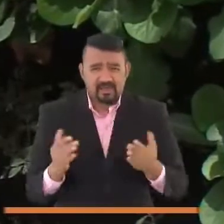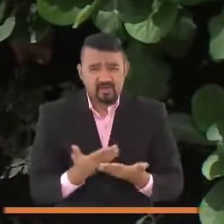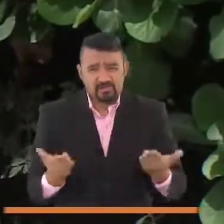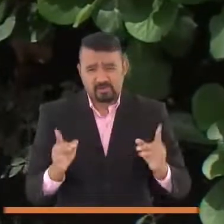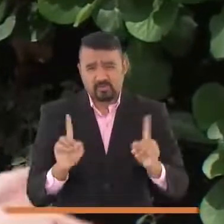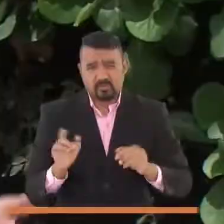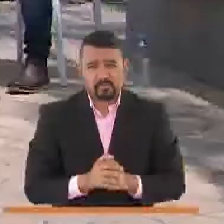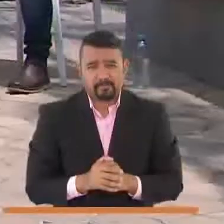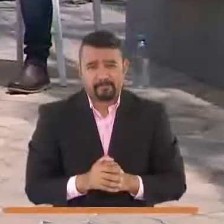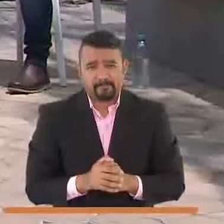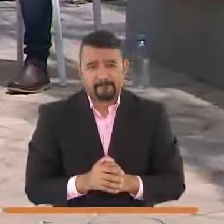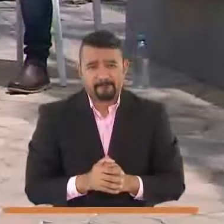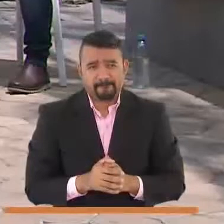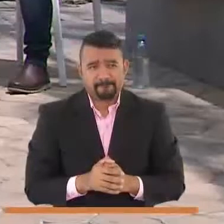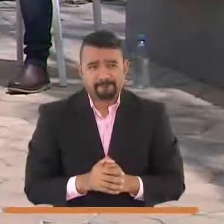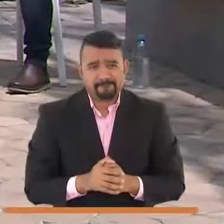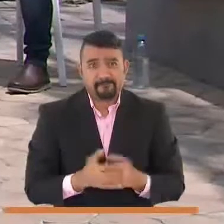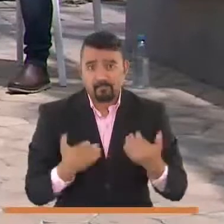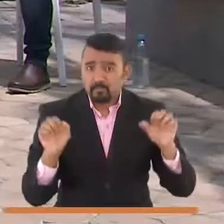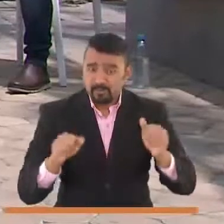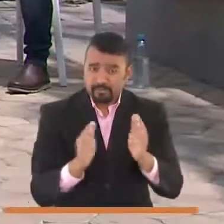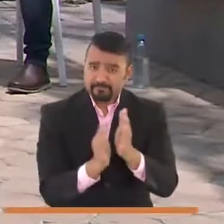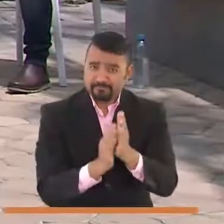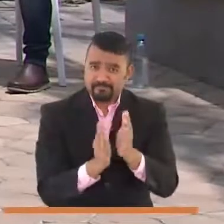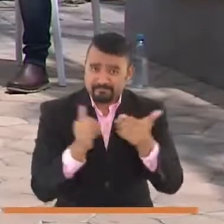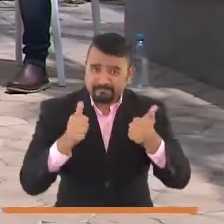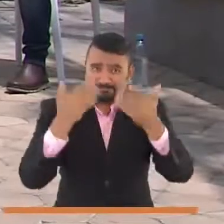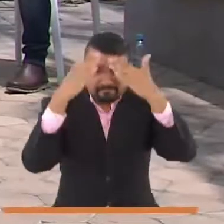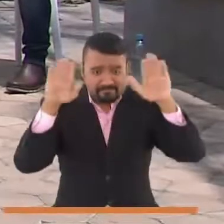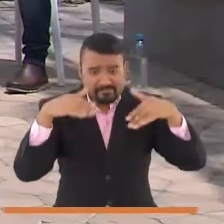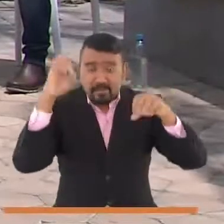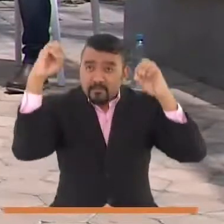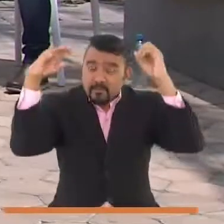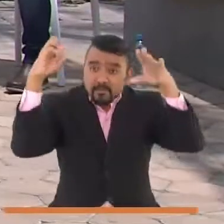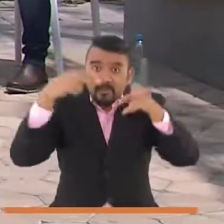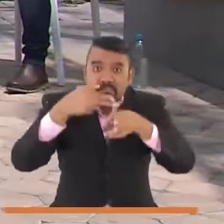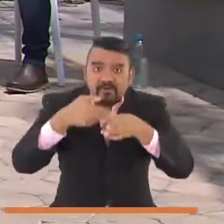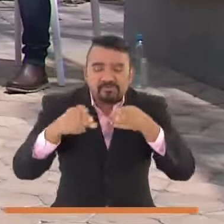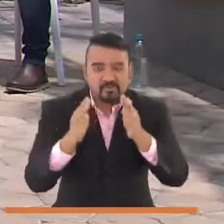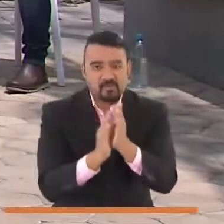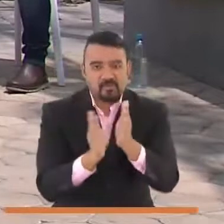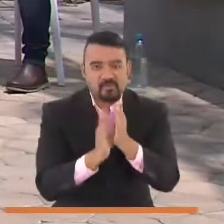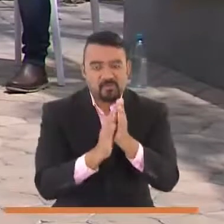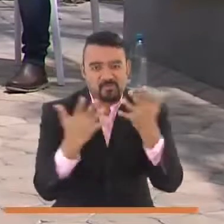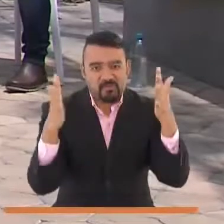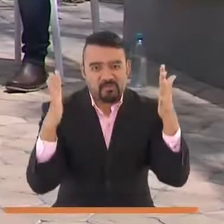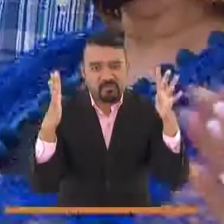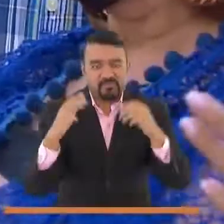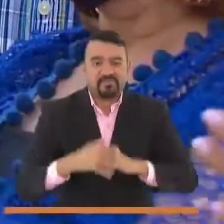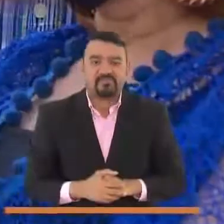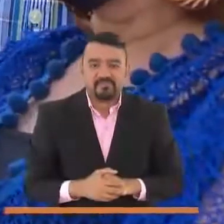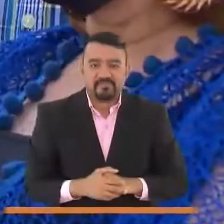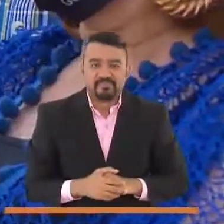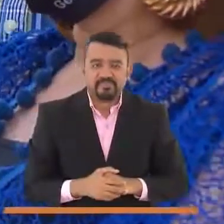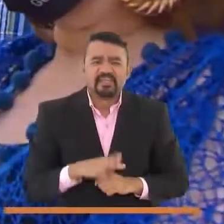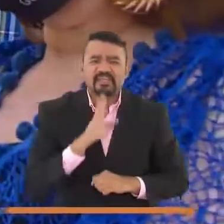mucho aplaudir. Aplaudamos ese alumbrado navideño. Aplaudamos a los ingenieros de obras públicas y aplaudamos a esas